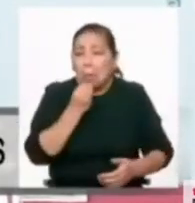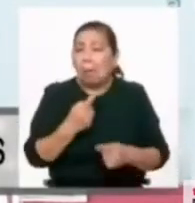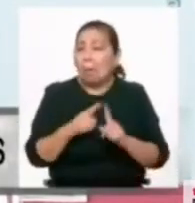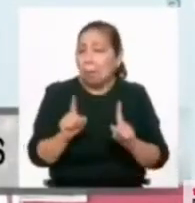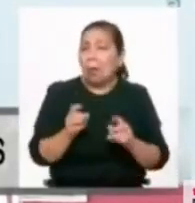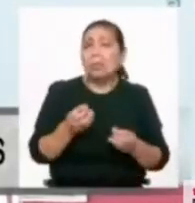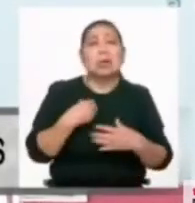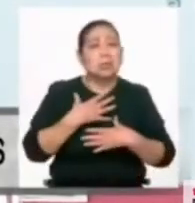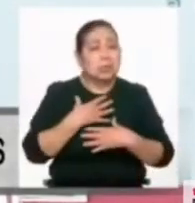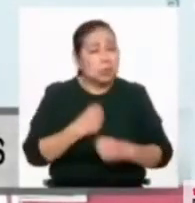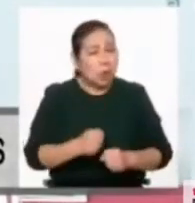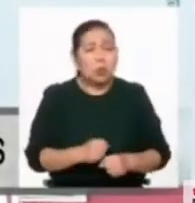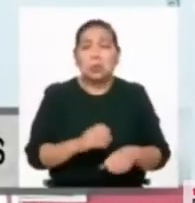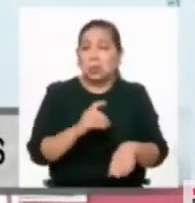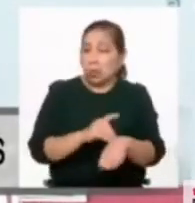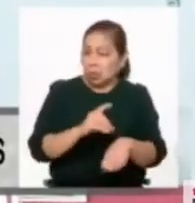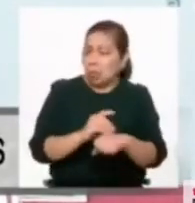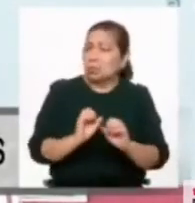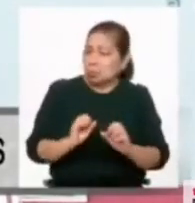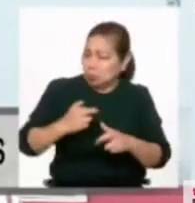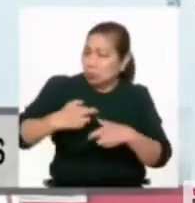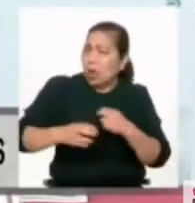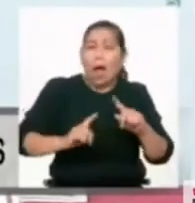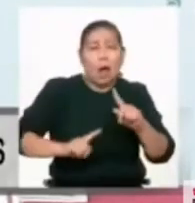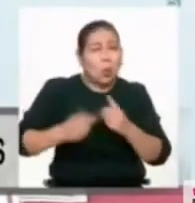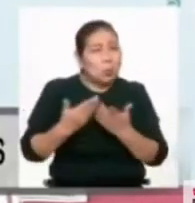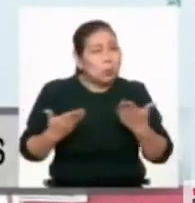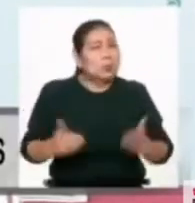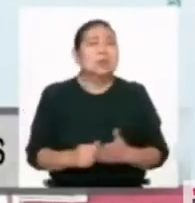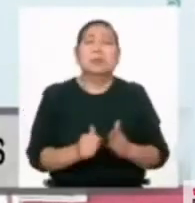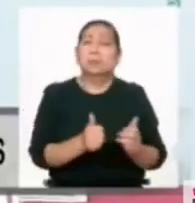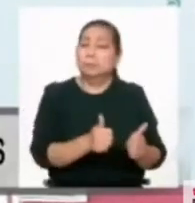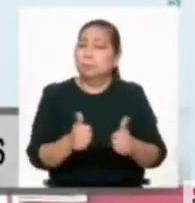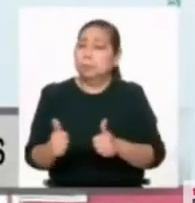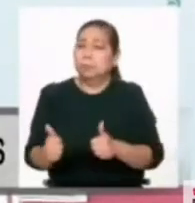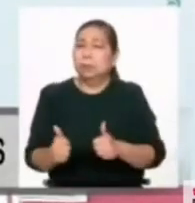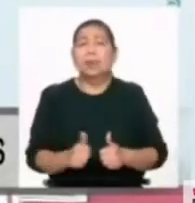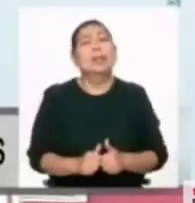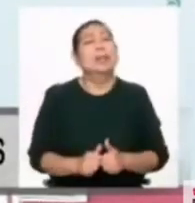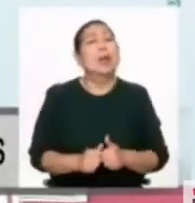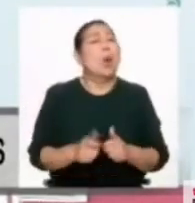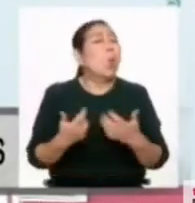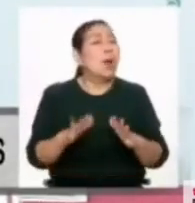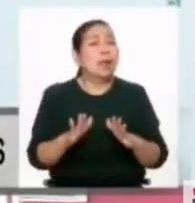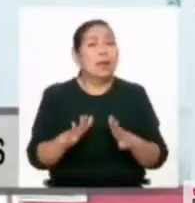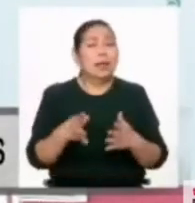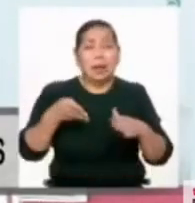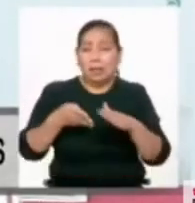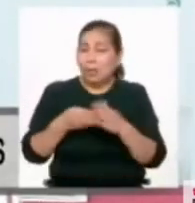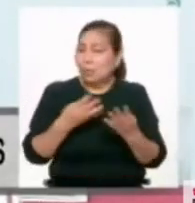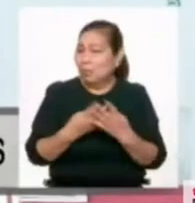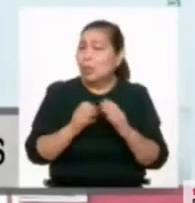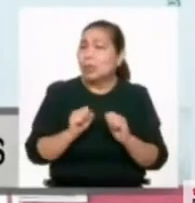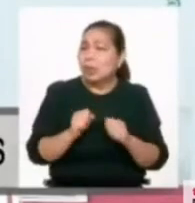alimentación, tienen salud, ¿no? Que se produzca algún hecho aislado en Chalapalca, en cualquier parte del